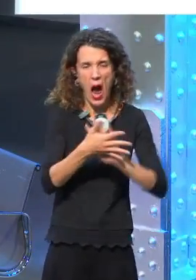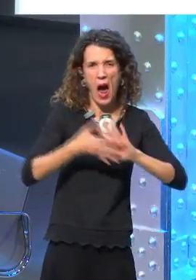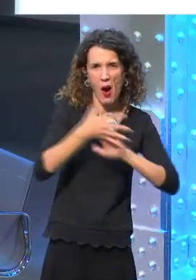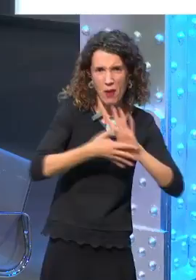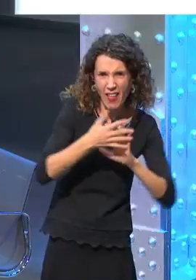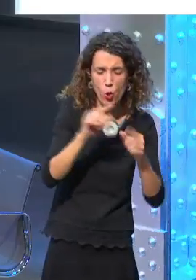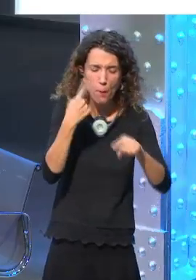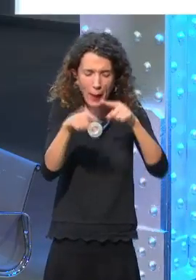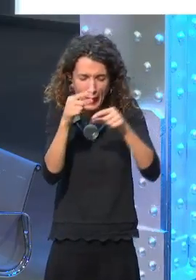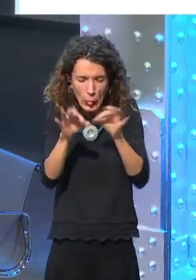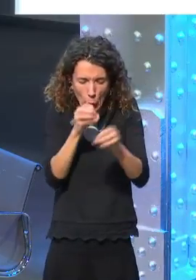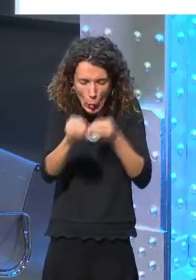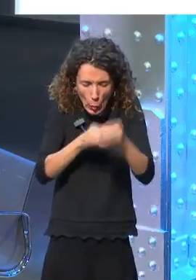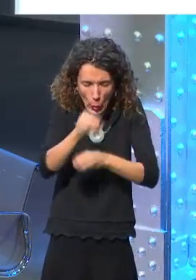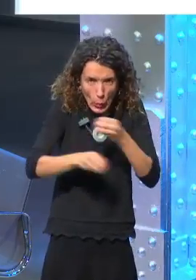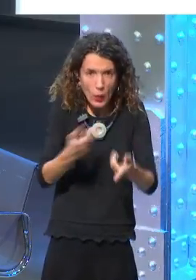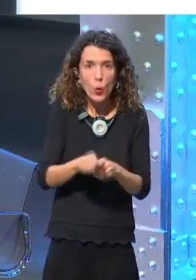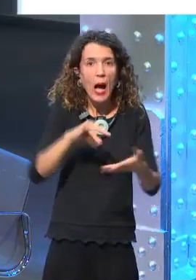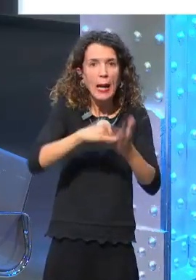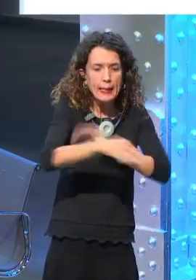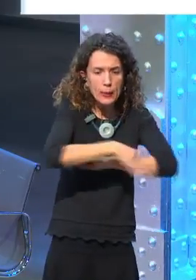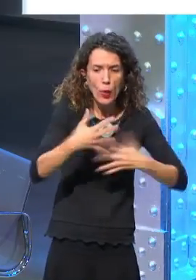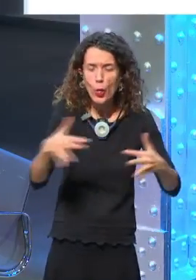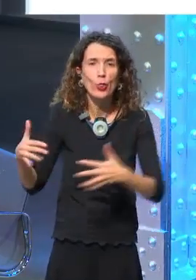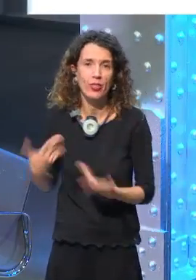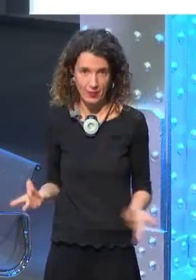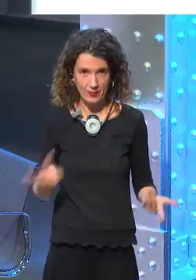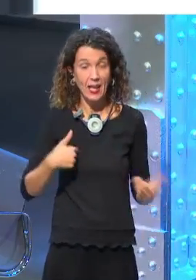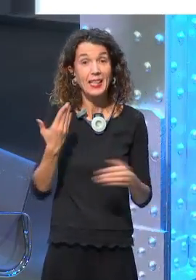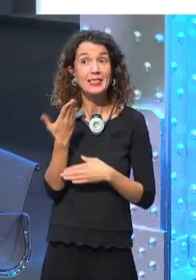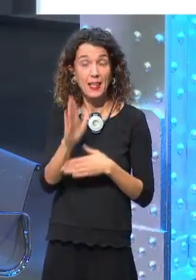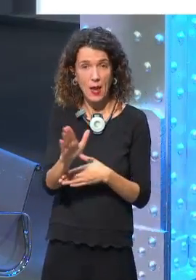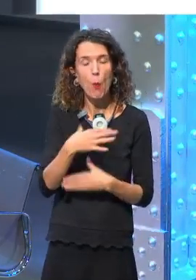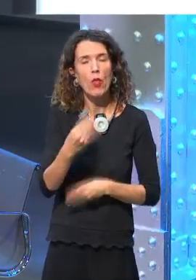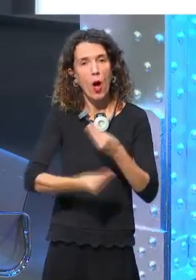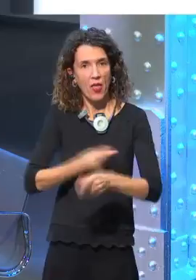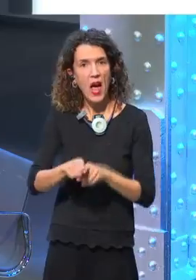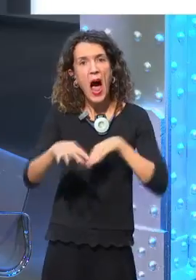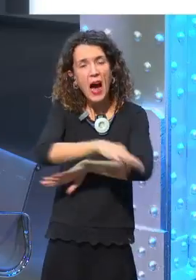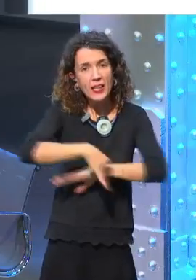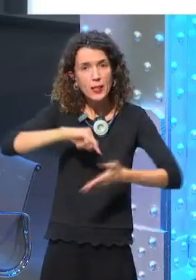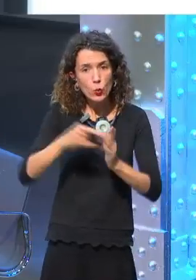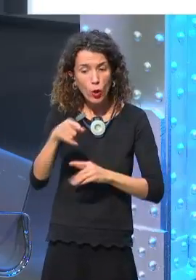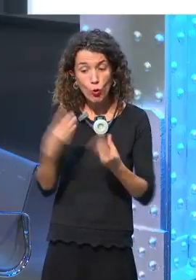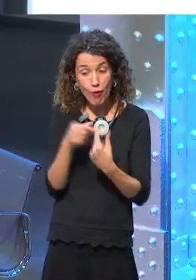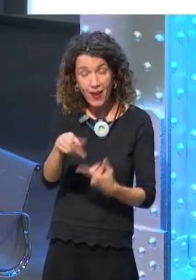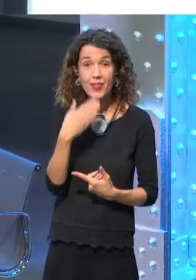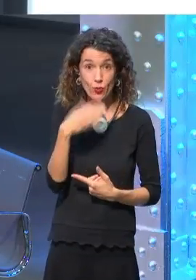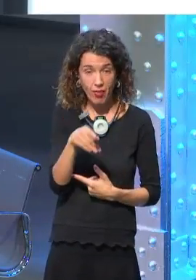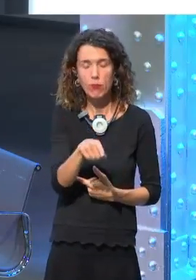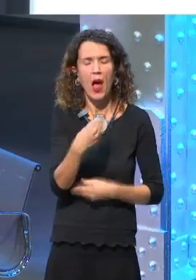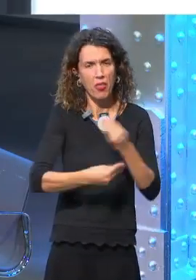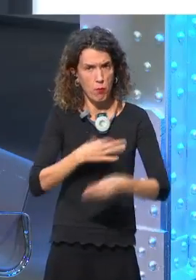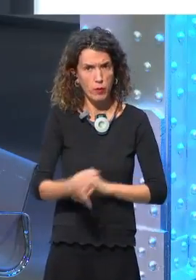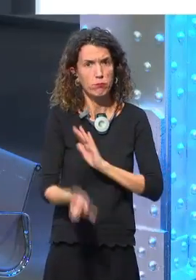ya de partículas y ¿dónde está la arquitectura? Pero os voy a enseñar que realmente se puede hacer arquitectura con esto